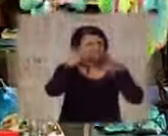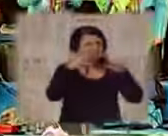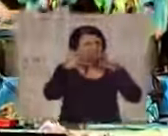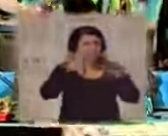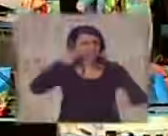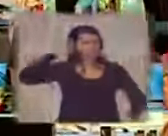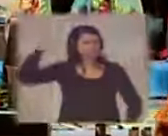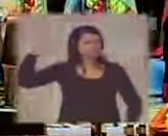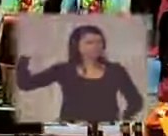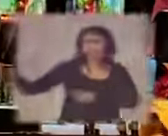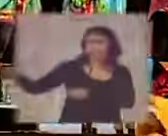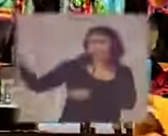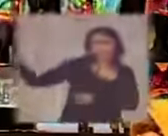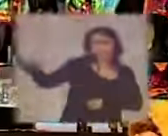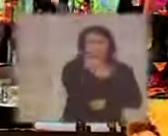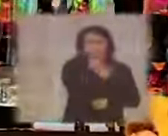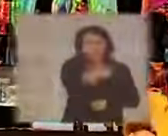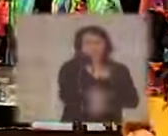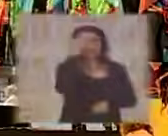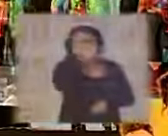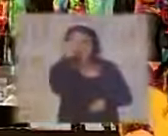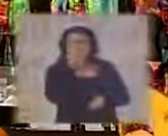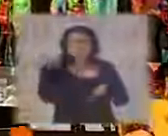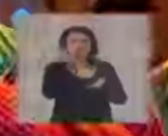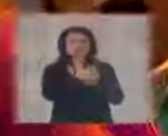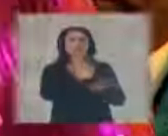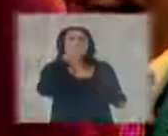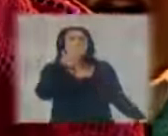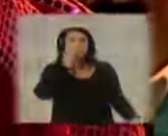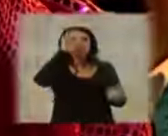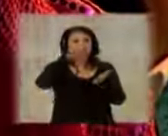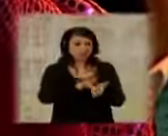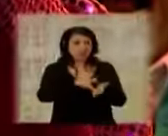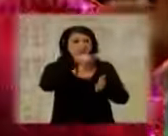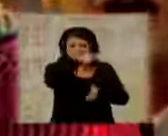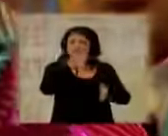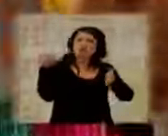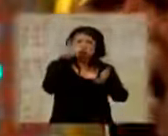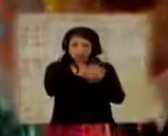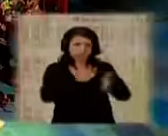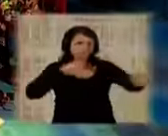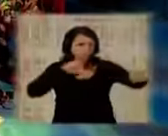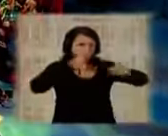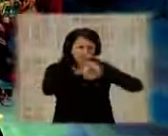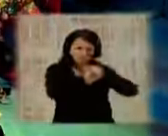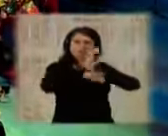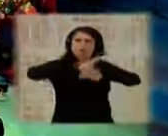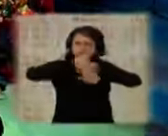si esto vuelve a pasar, a la puta calle con el concejal.